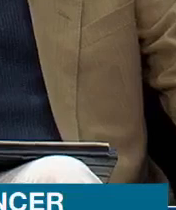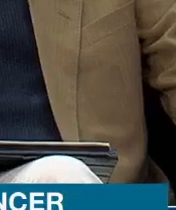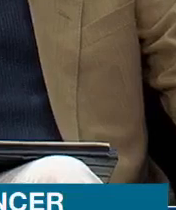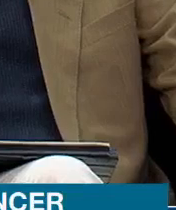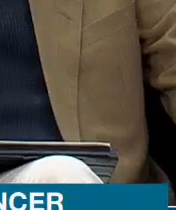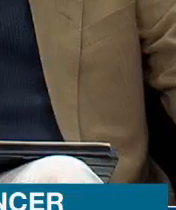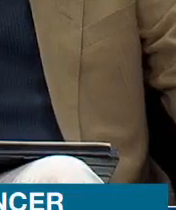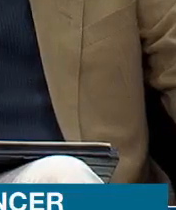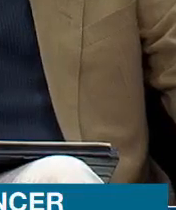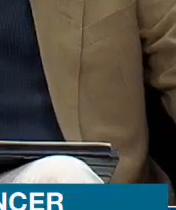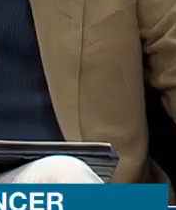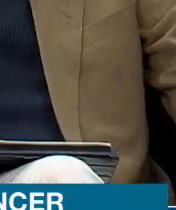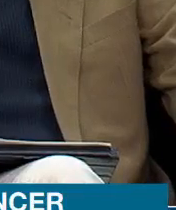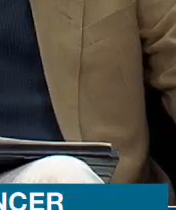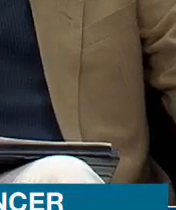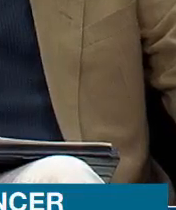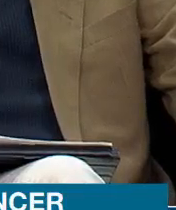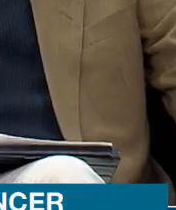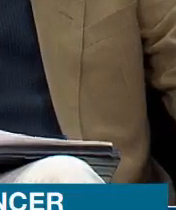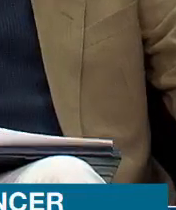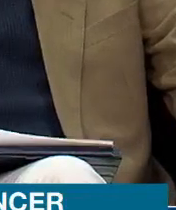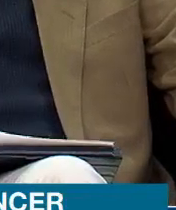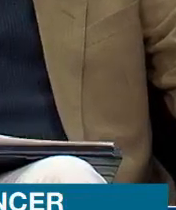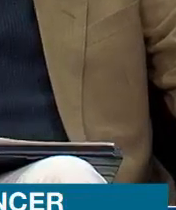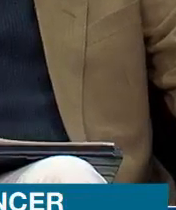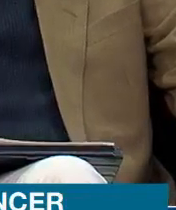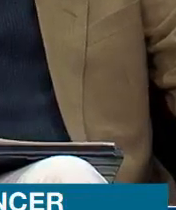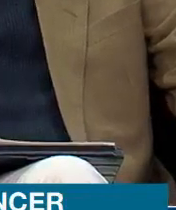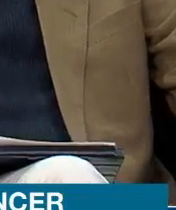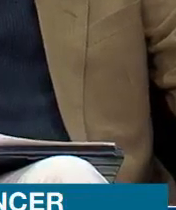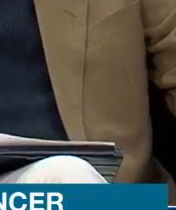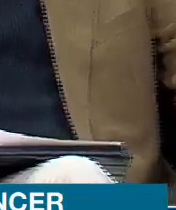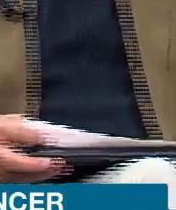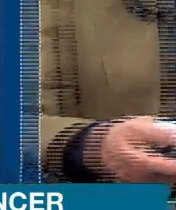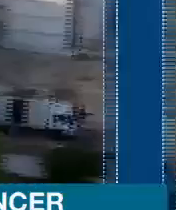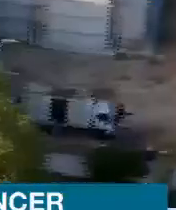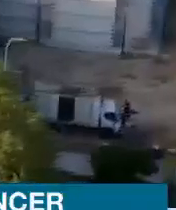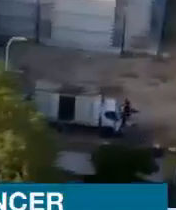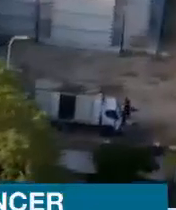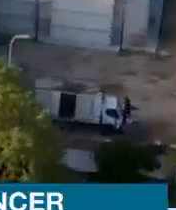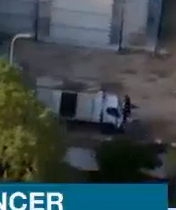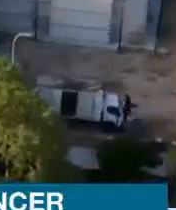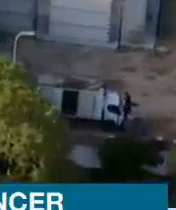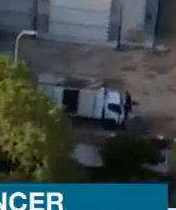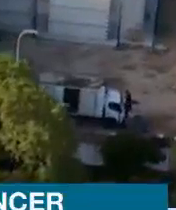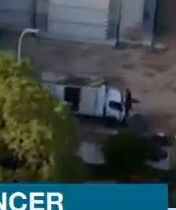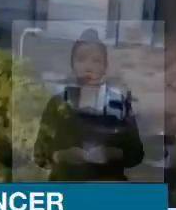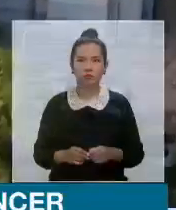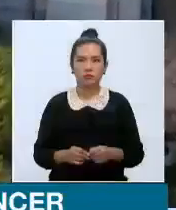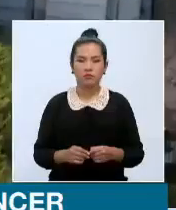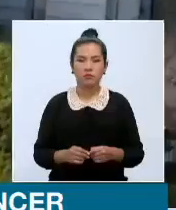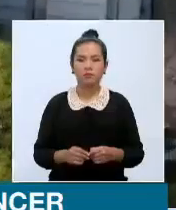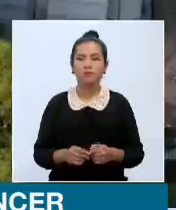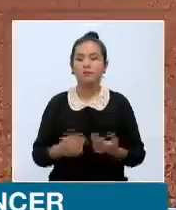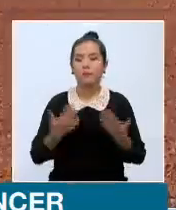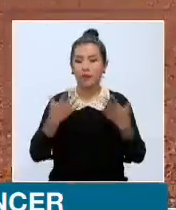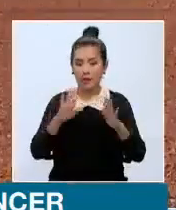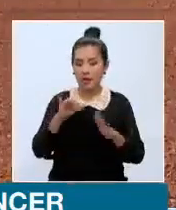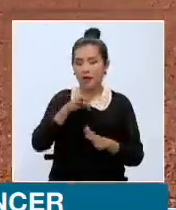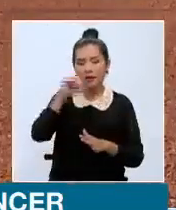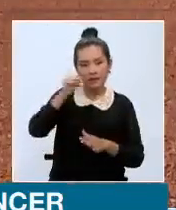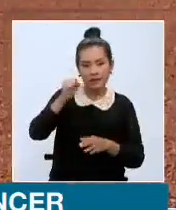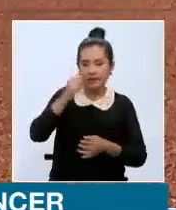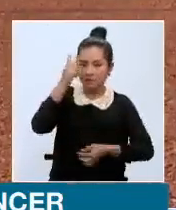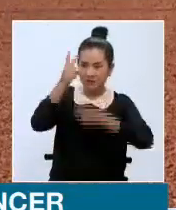Realmente es una maravilla contar con aceleradores lineales tan modernos, tener el equipo de braquiterapia,